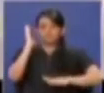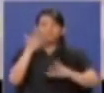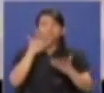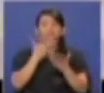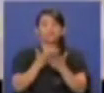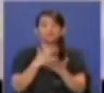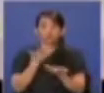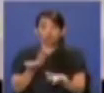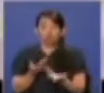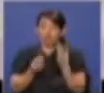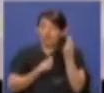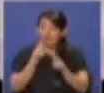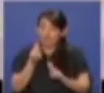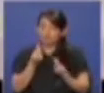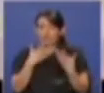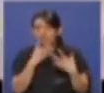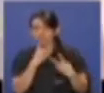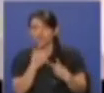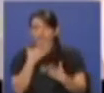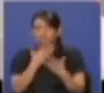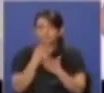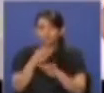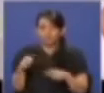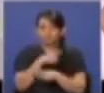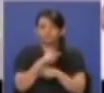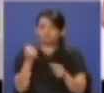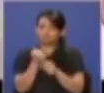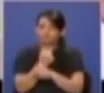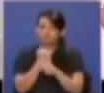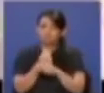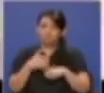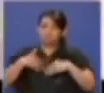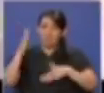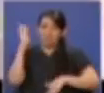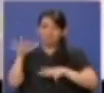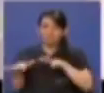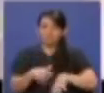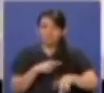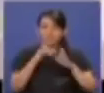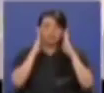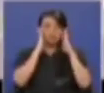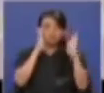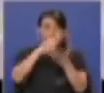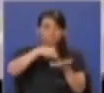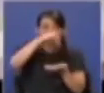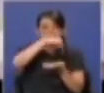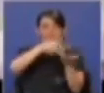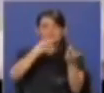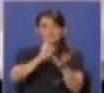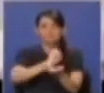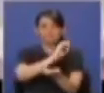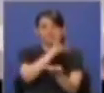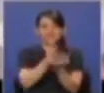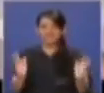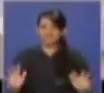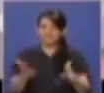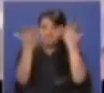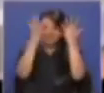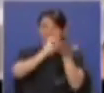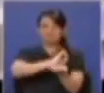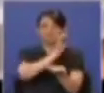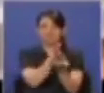nos obliga a trabajar mucho más por Montecristi y por Manabí. ¡Viva Montecristi! ¡Viva